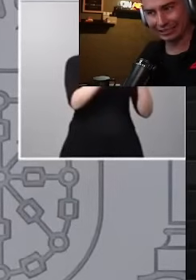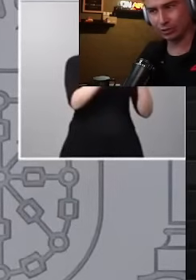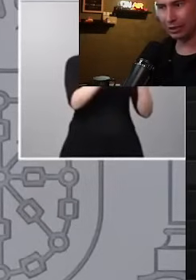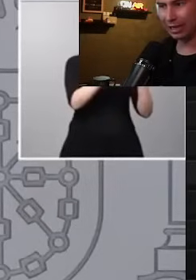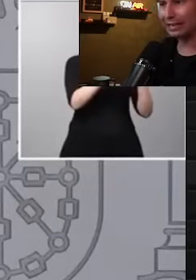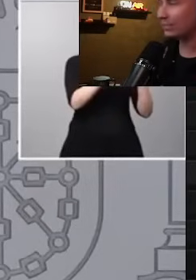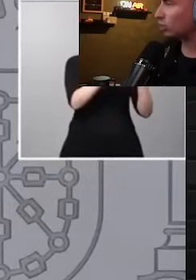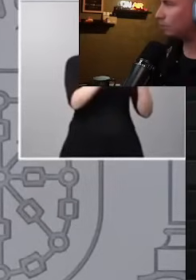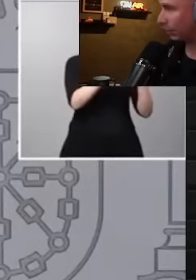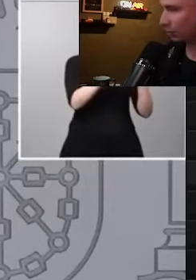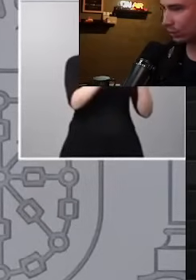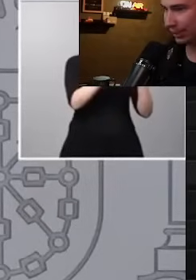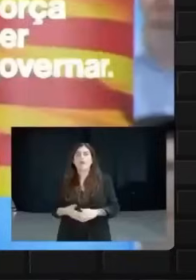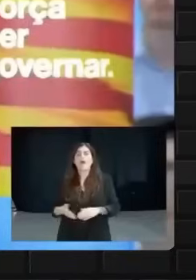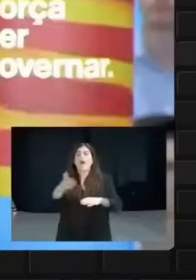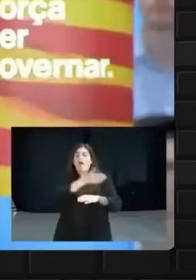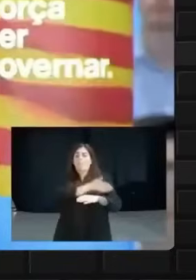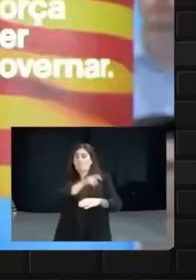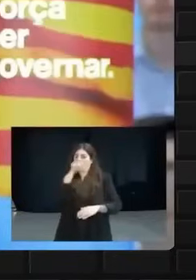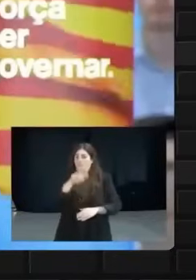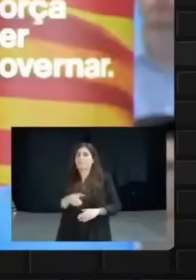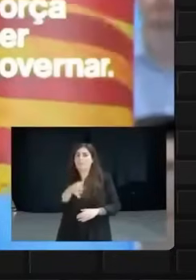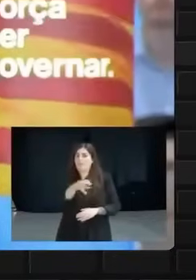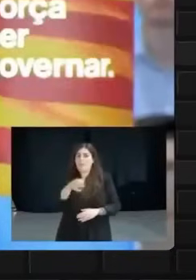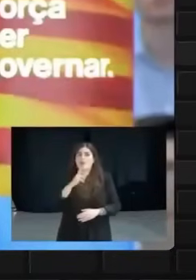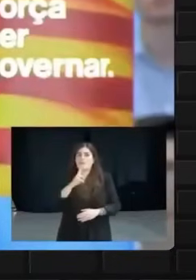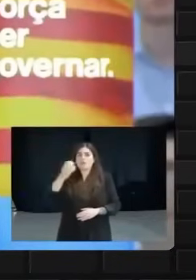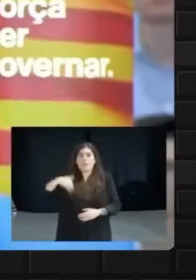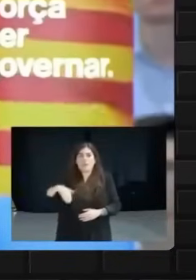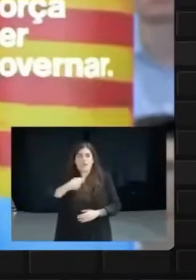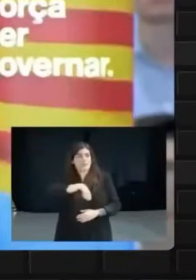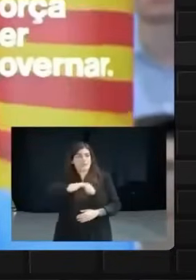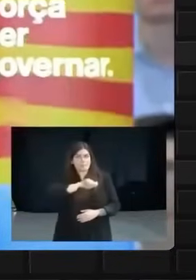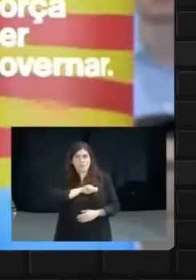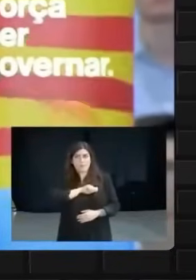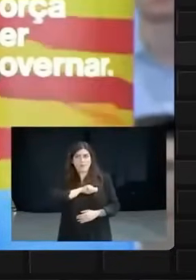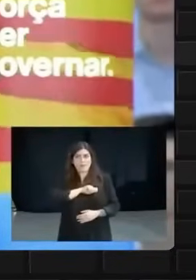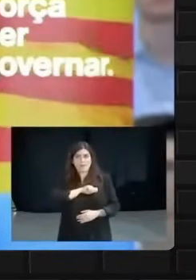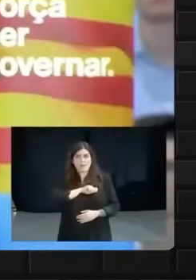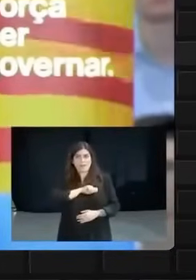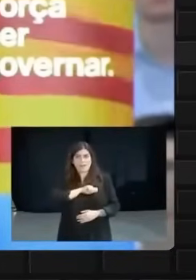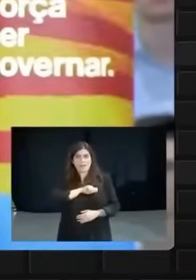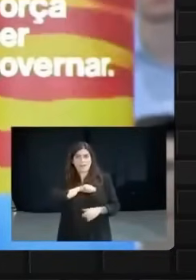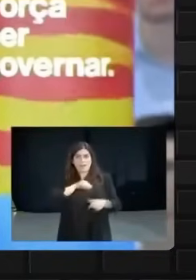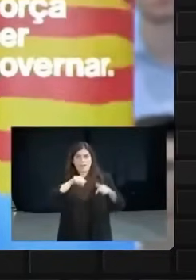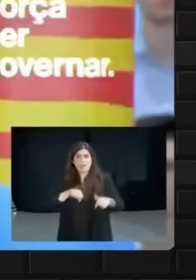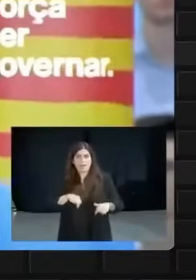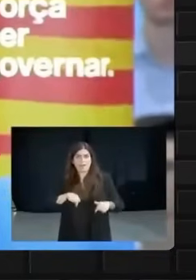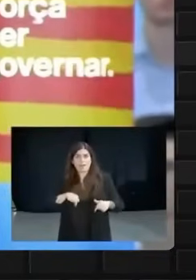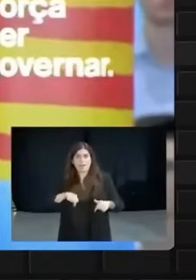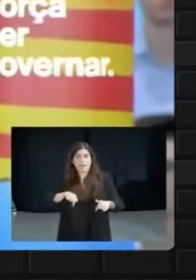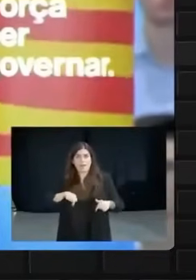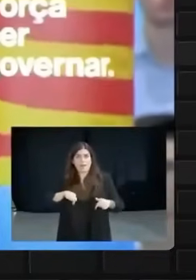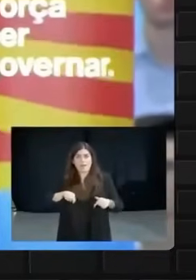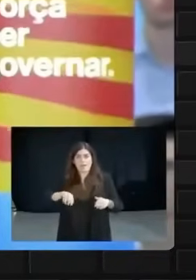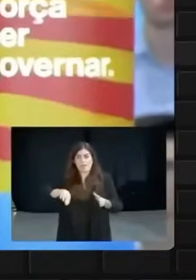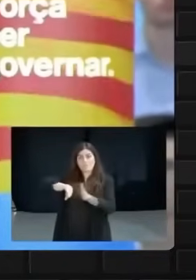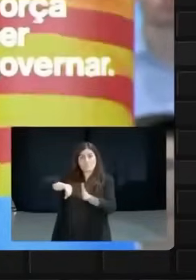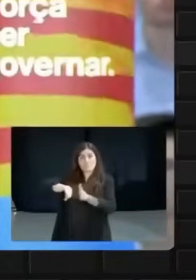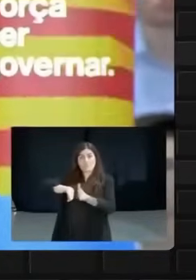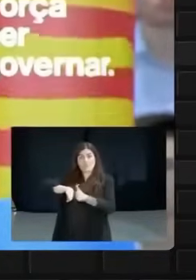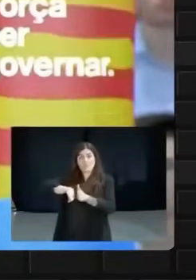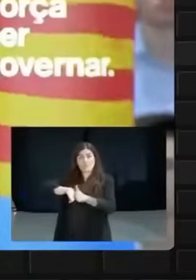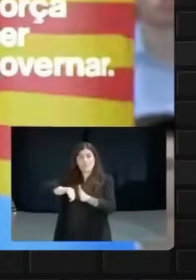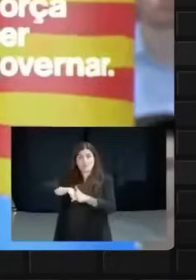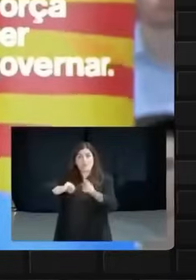de eso el señor Pedro Sánchez. En España se está reuniendo la internacional ultraderechista, porque esta corriente de fondo que estamos viendo,